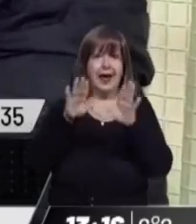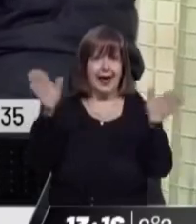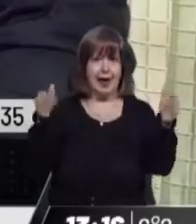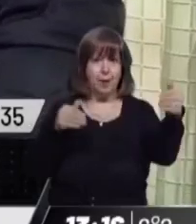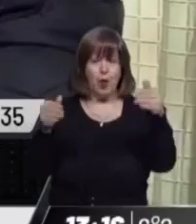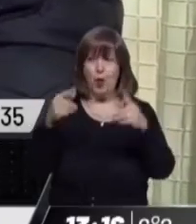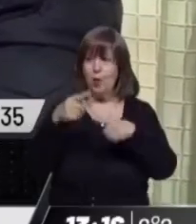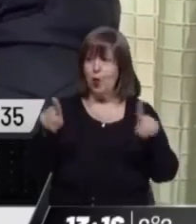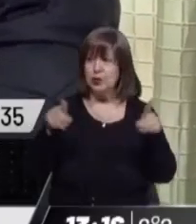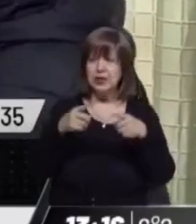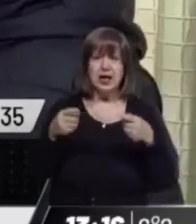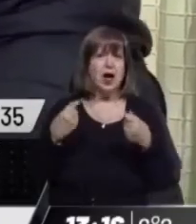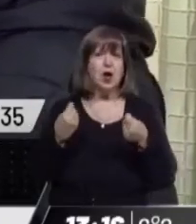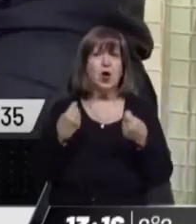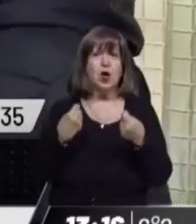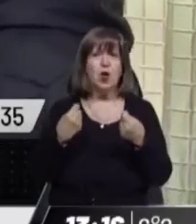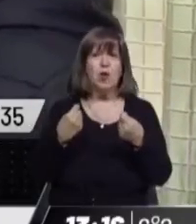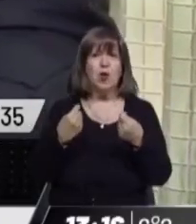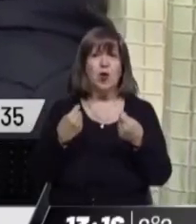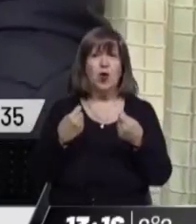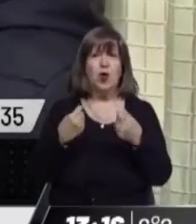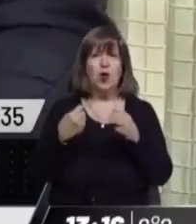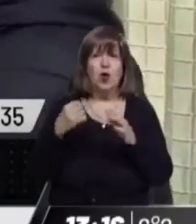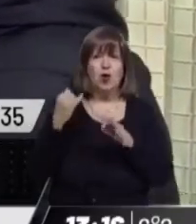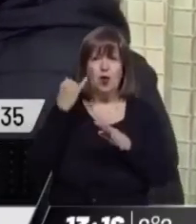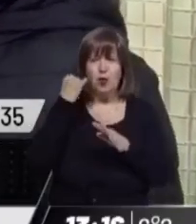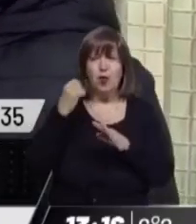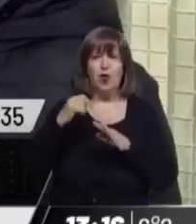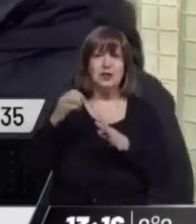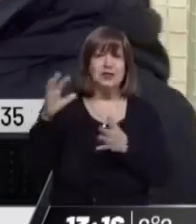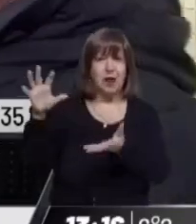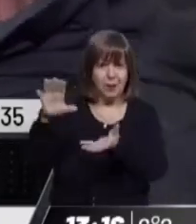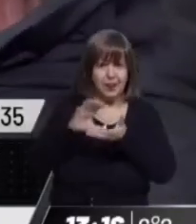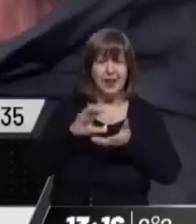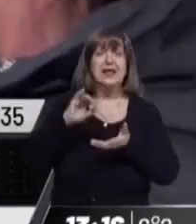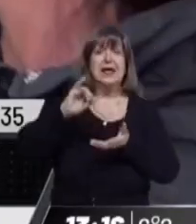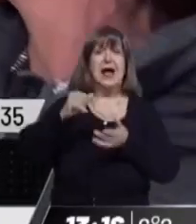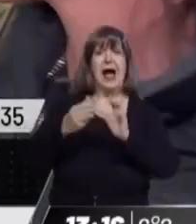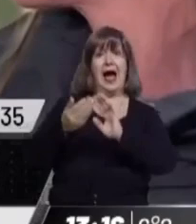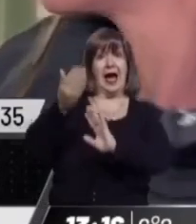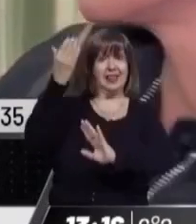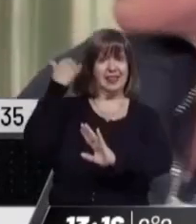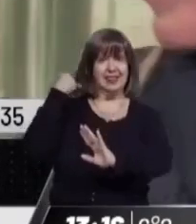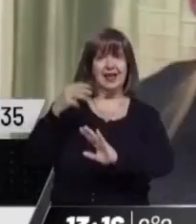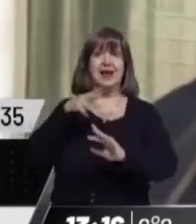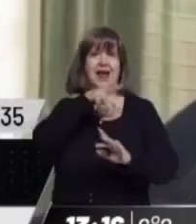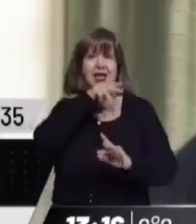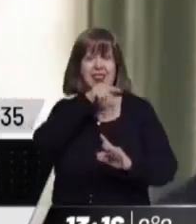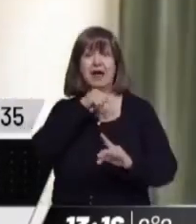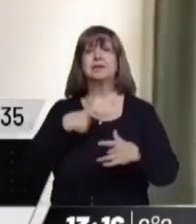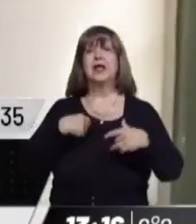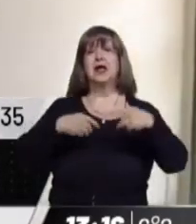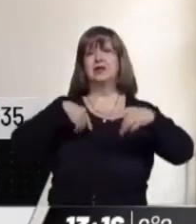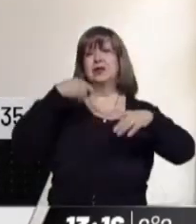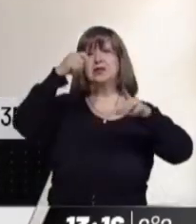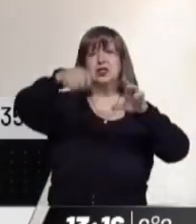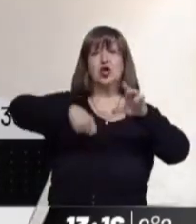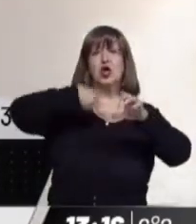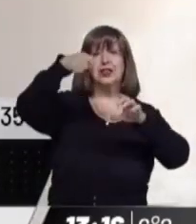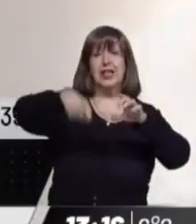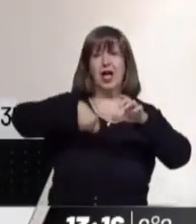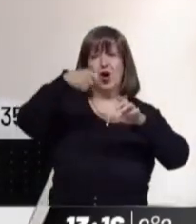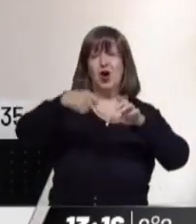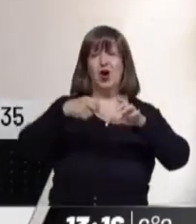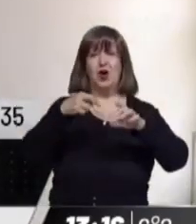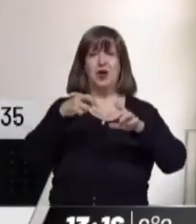lo lograron por rifas, digo, todo muy a pulmón. Sí, fue un equipo de música que se logró haciendo dos rifas, lo hizo la comunidad